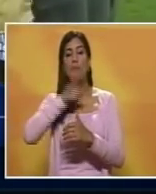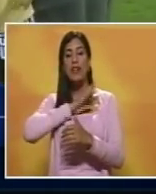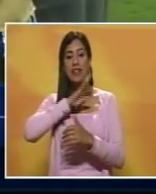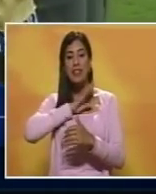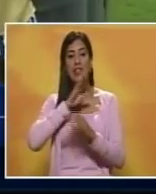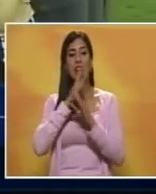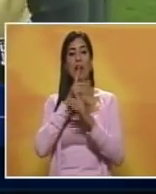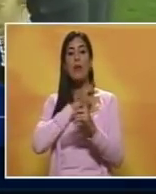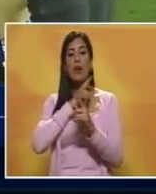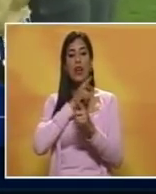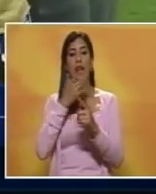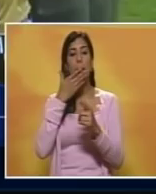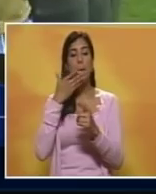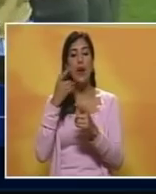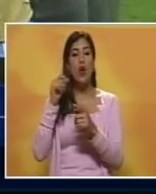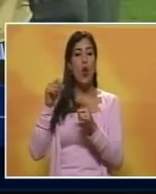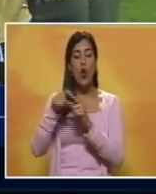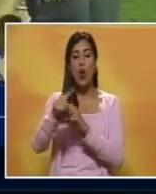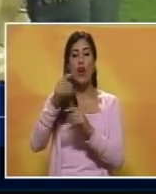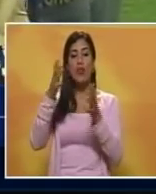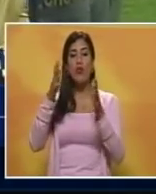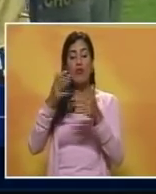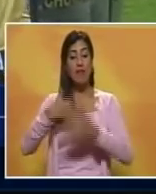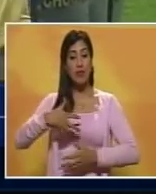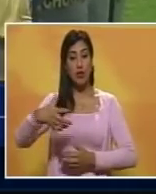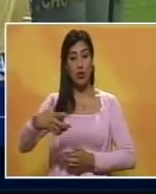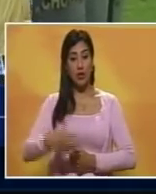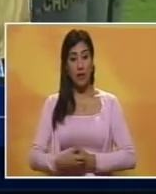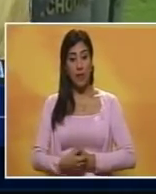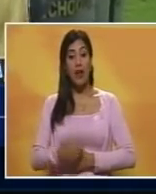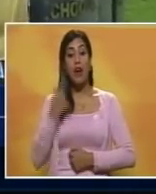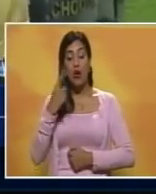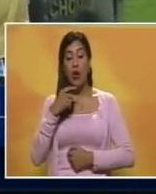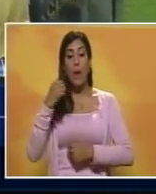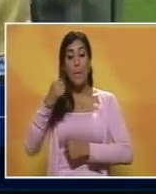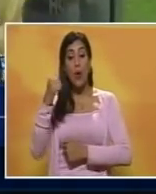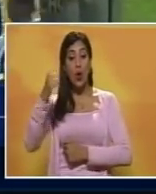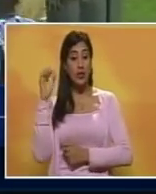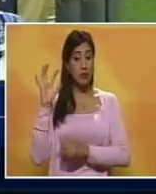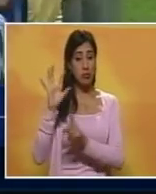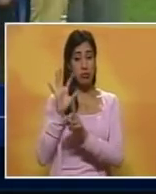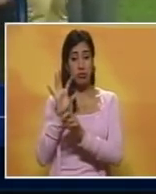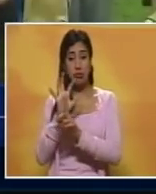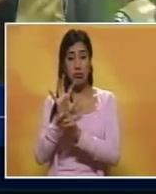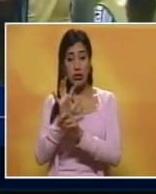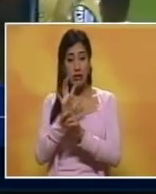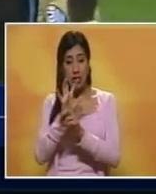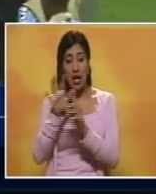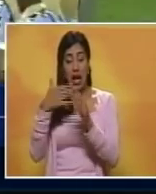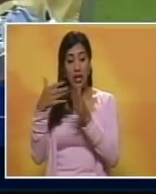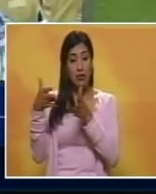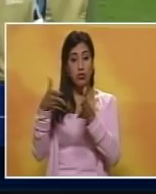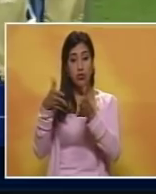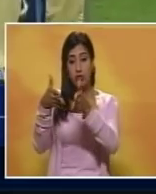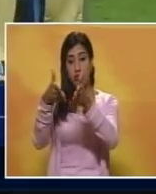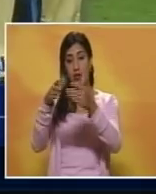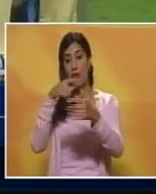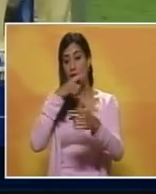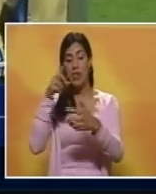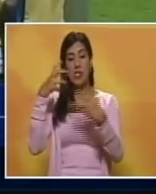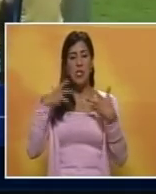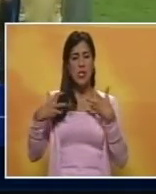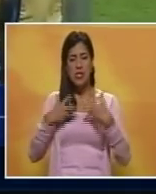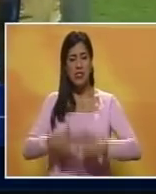Martínez pudo convertir el gol del triunfo millonario. Tras el partido, la policía debió escoltar hasta los túneles a la cuarteta arbitral por el asedio